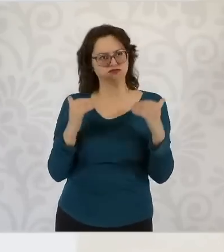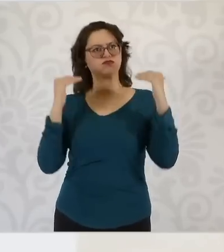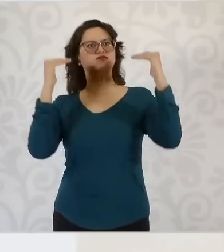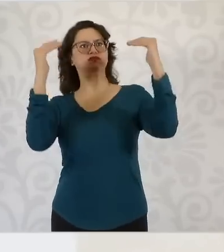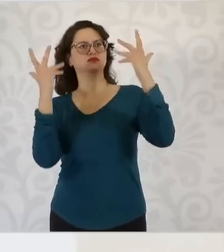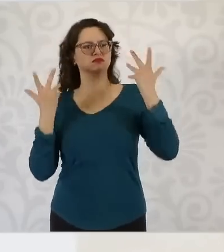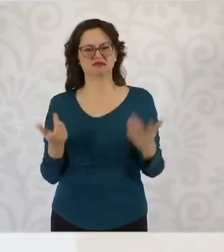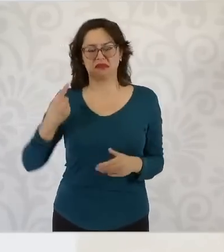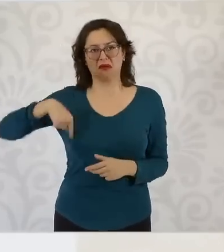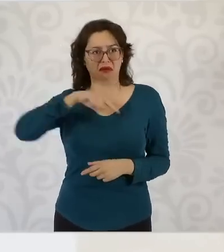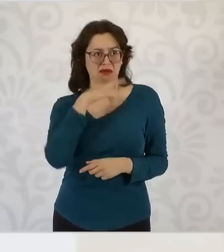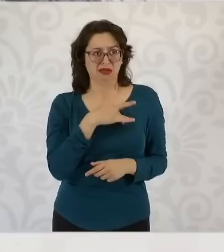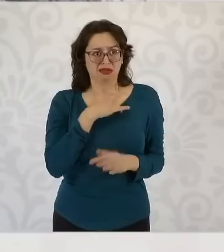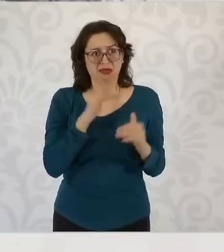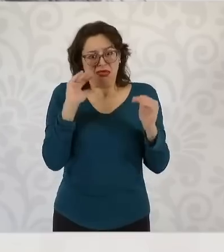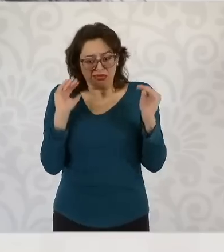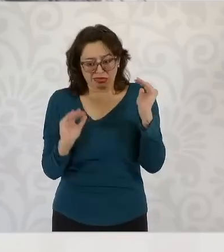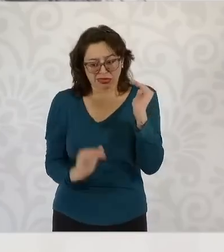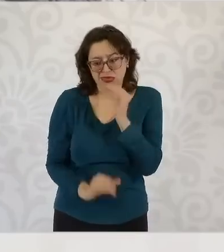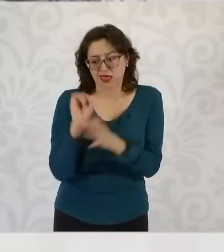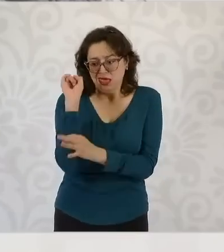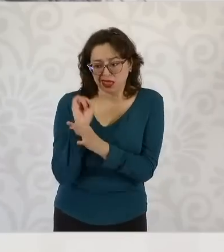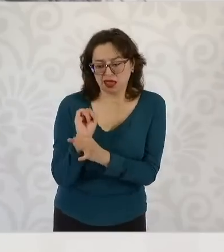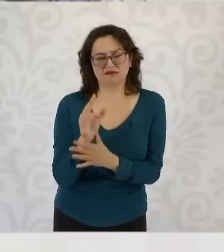antes, en el pasado,